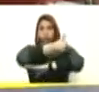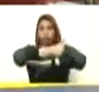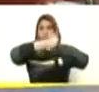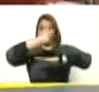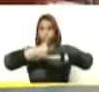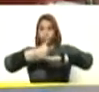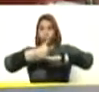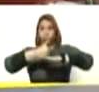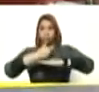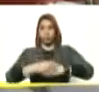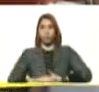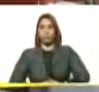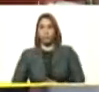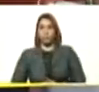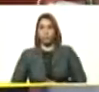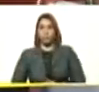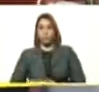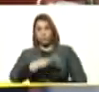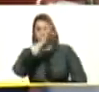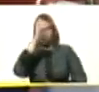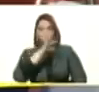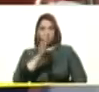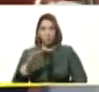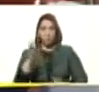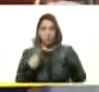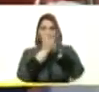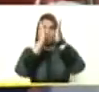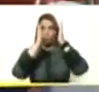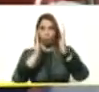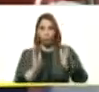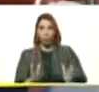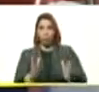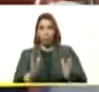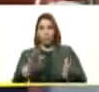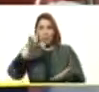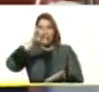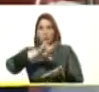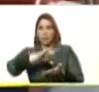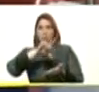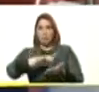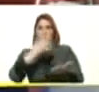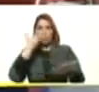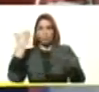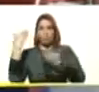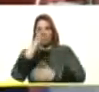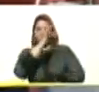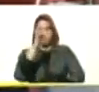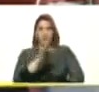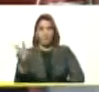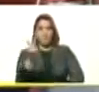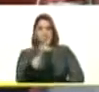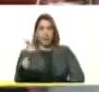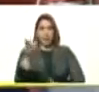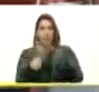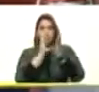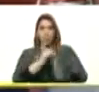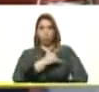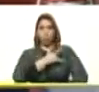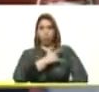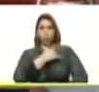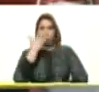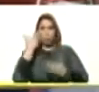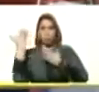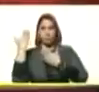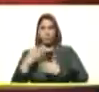de la Federación de Estudiantes de Educación Media presente y de la Federación Venezolana de Estudiantes